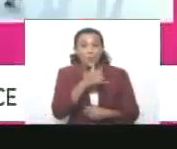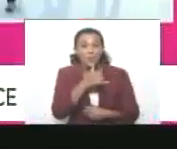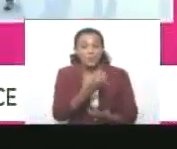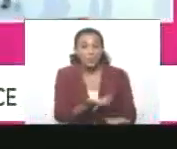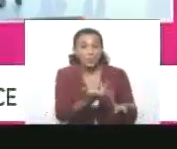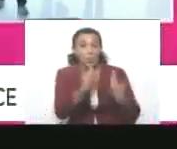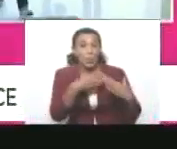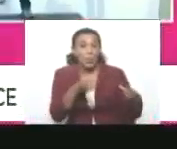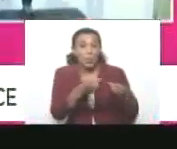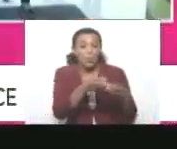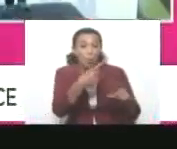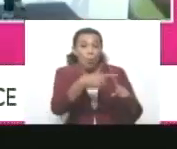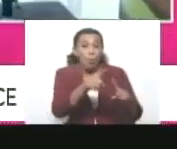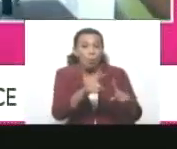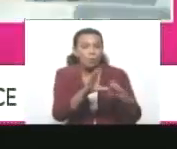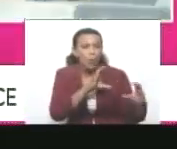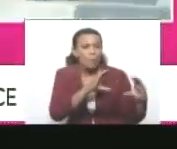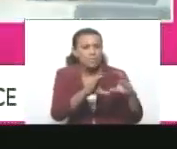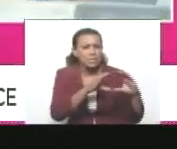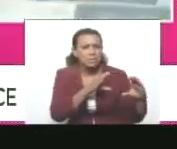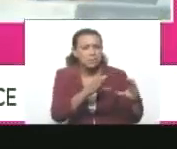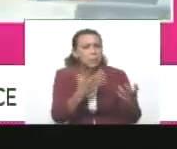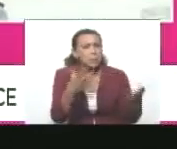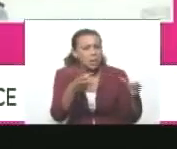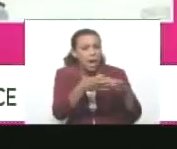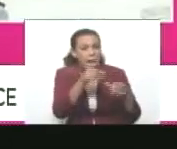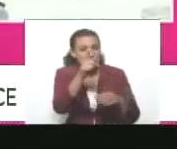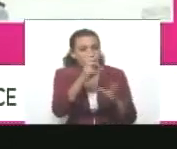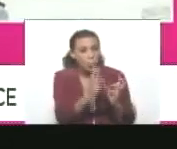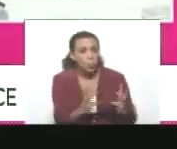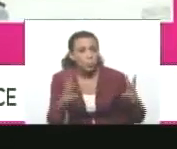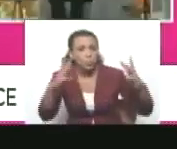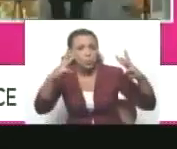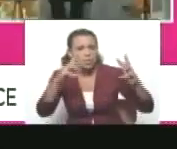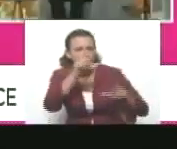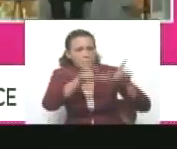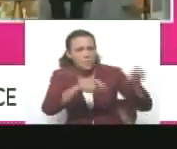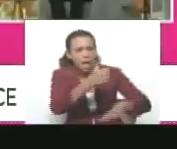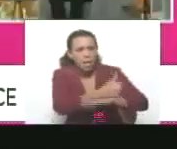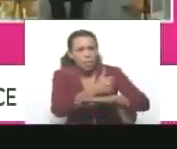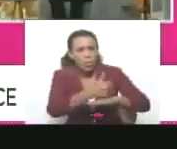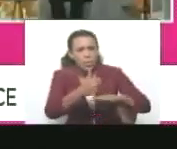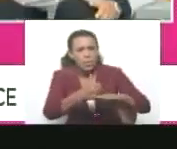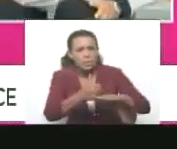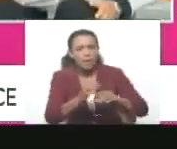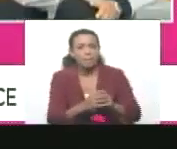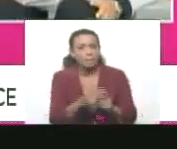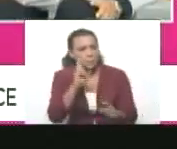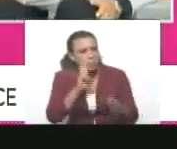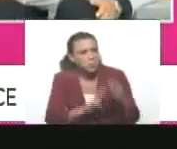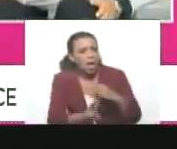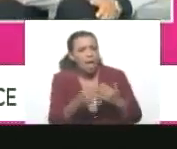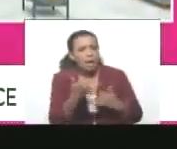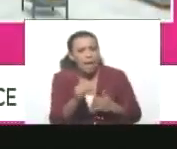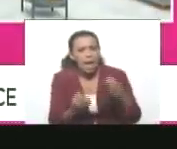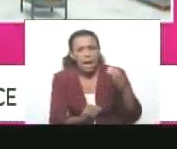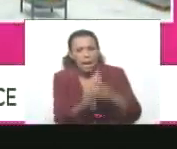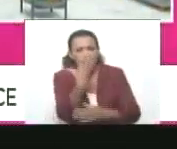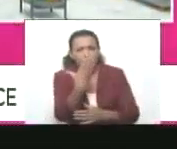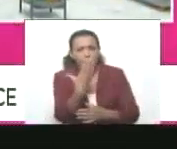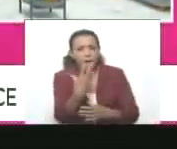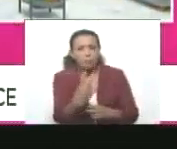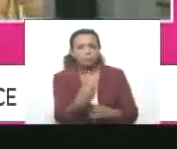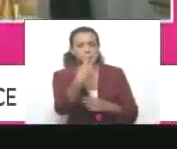Unidas, de conversaciones que sostuvo allá, de la visión que se tiene de nuestros